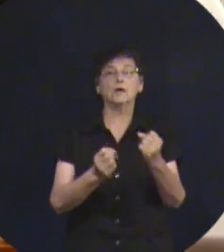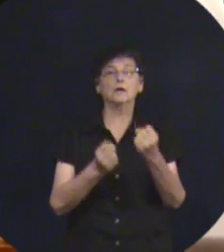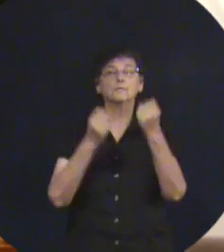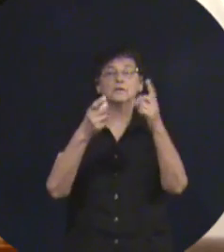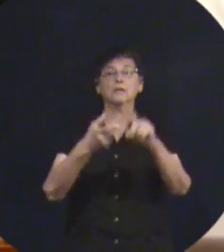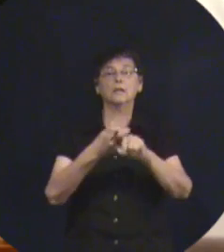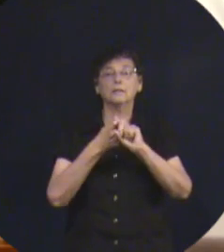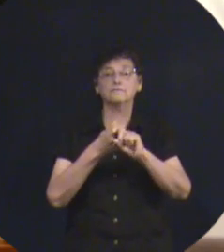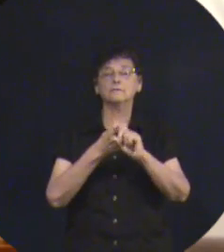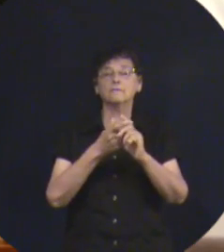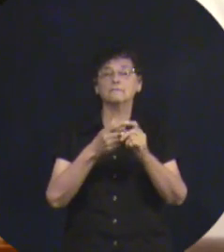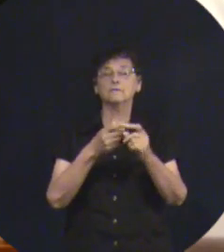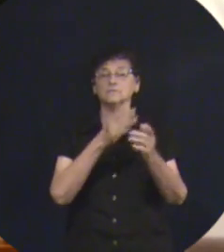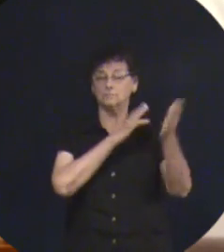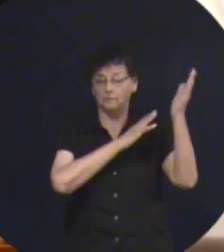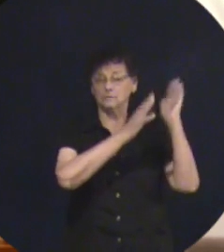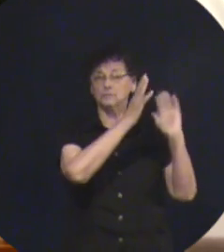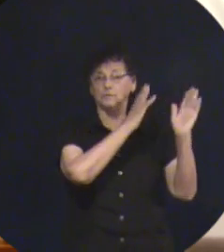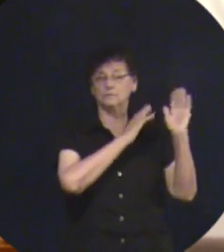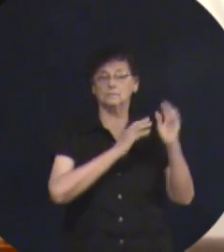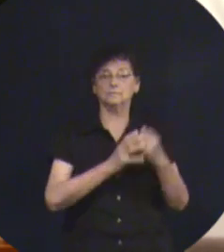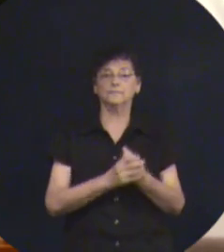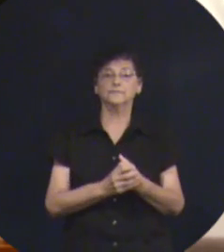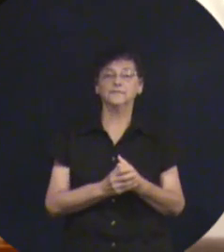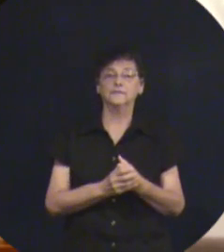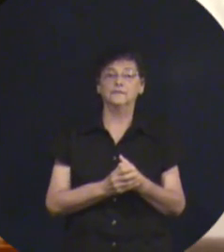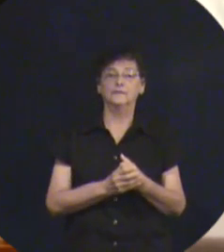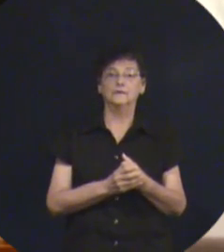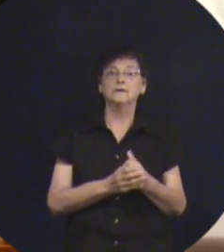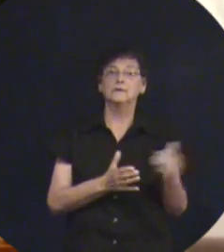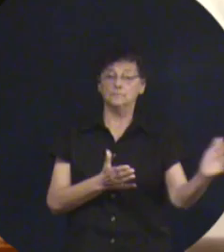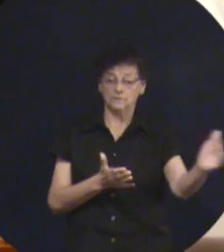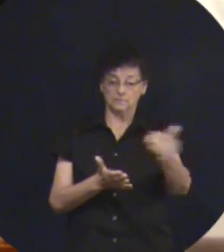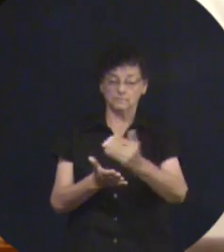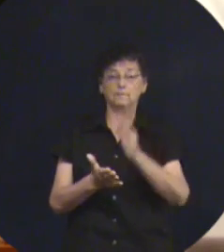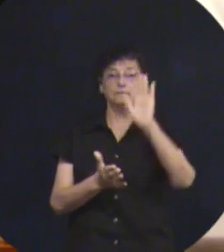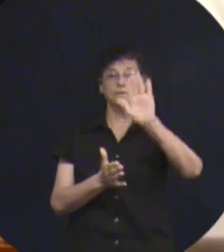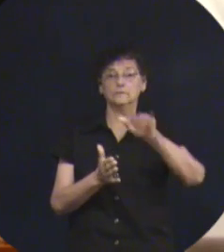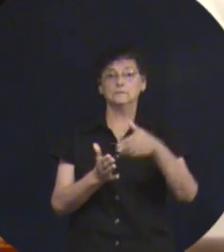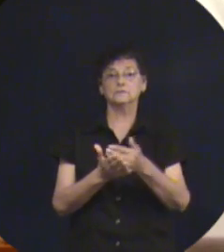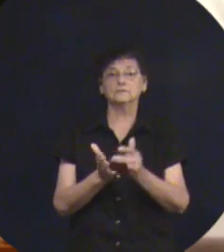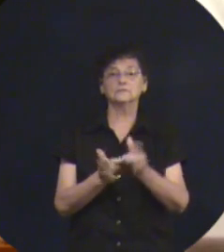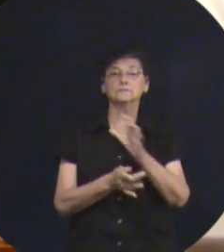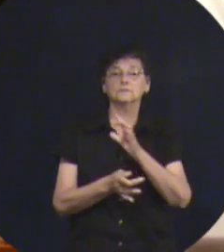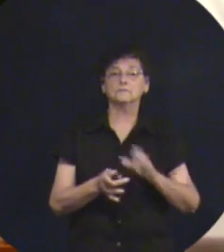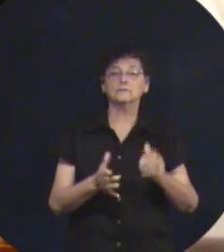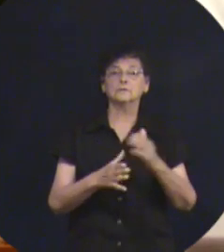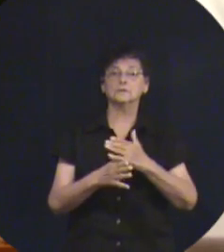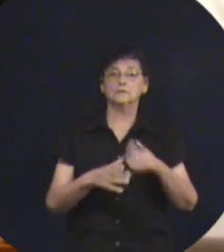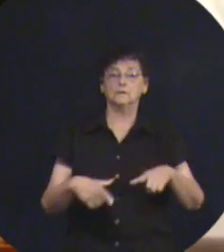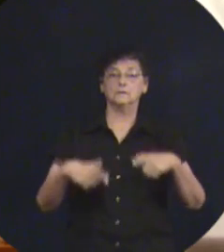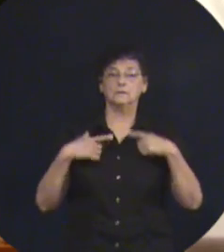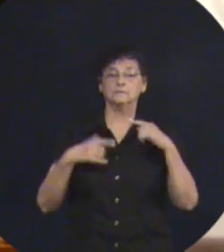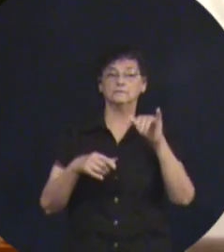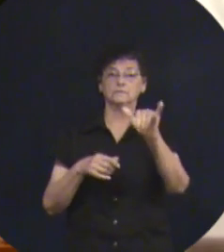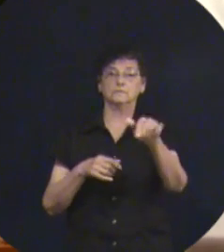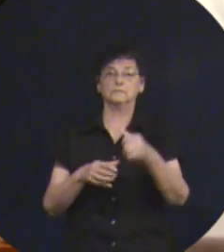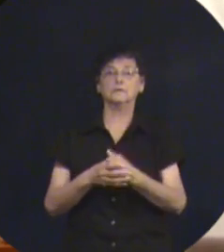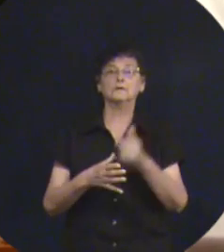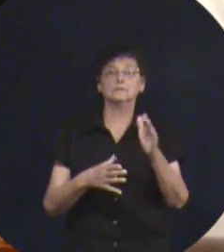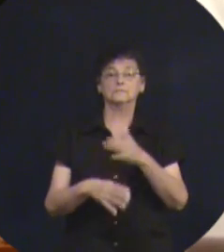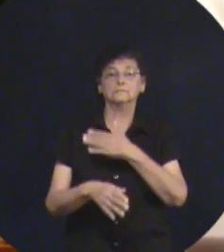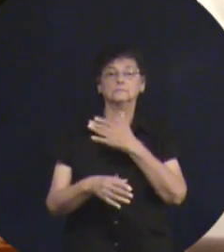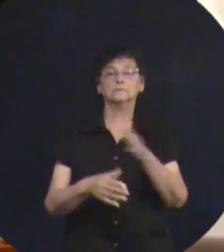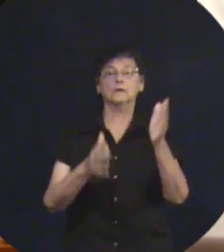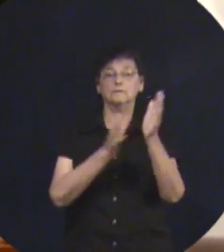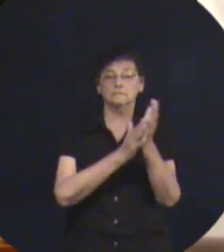cuantos vivieron en tu amistad a través de los tiempos, merezcamos por tu Hijo Jesucristo compartir la vida eterna y